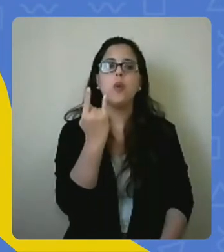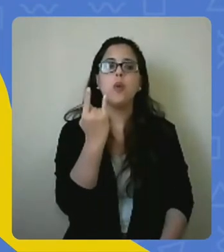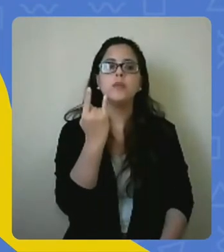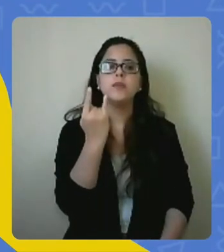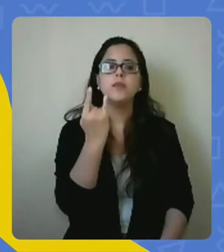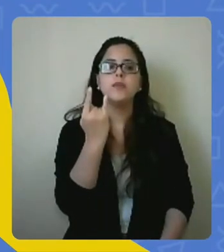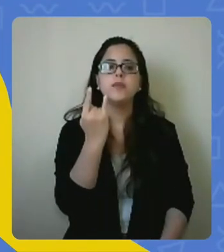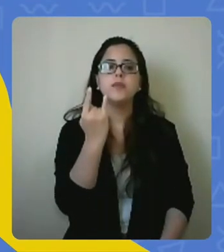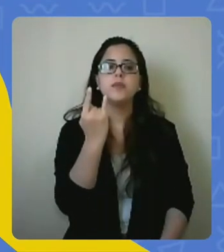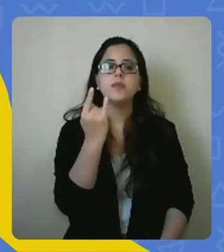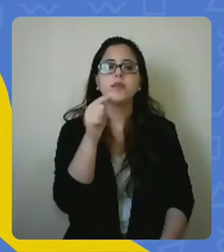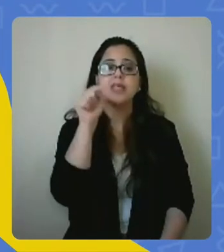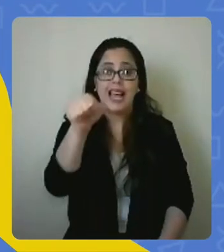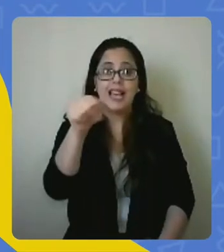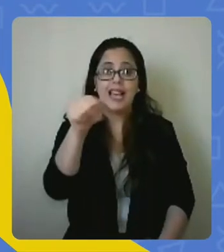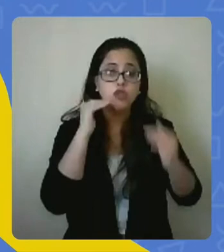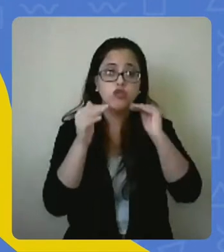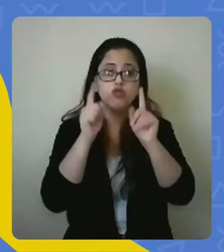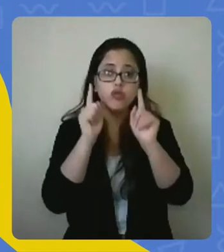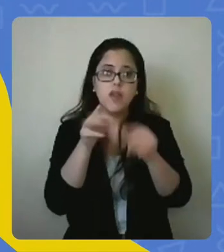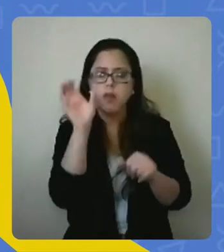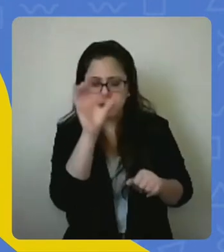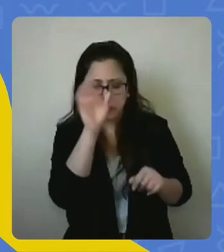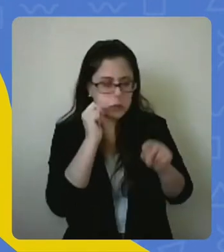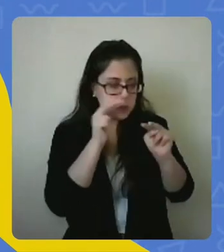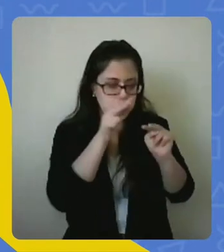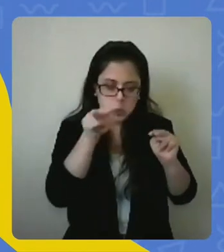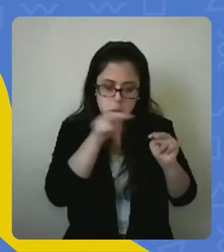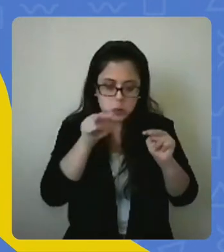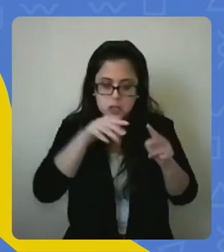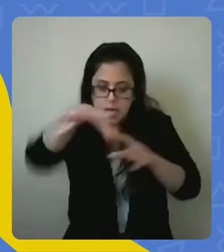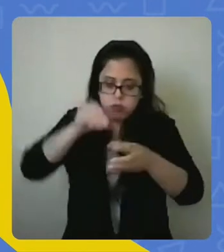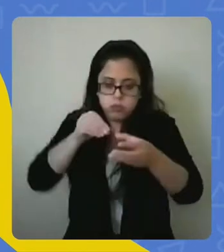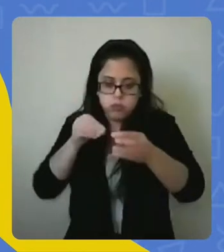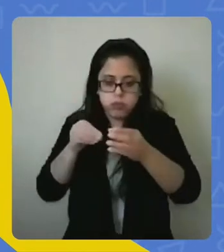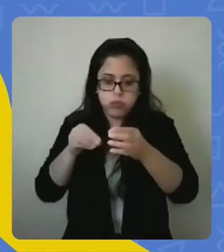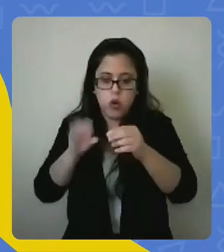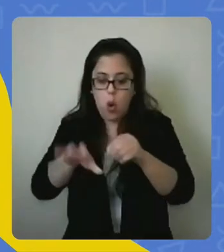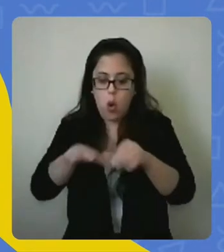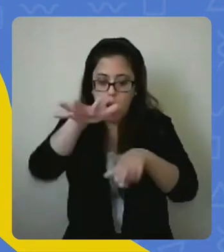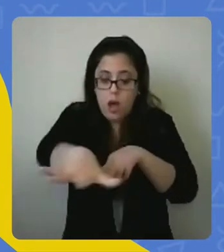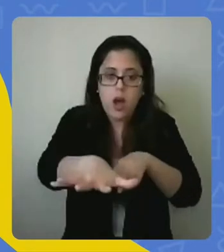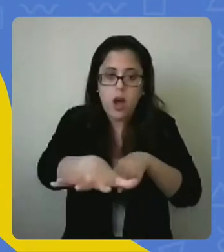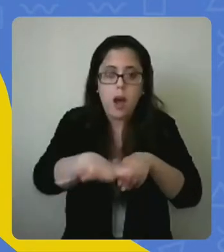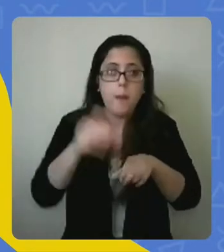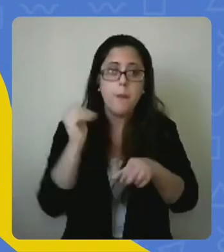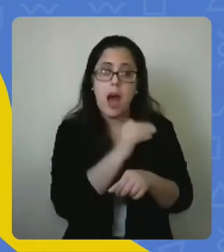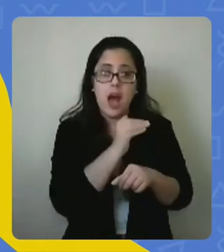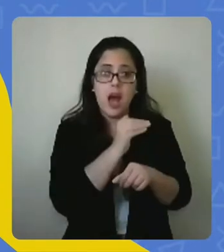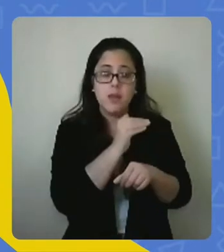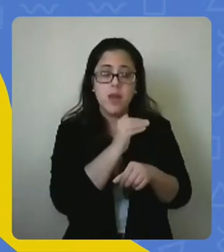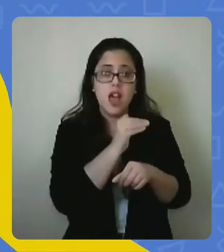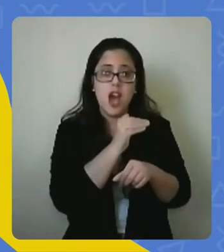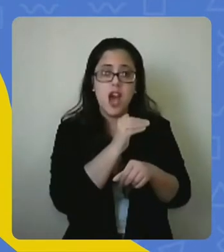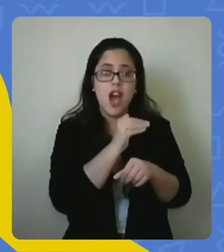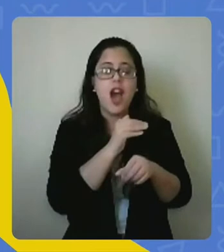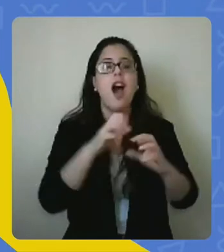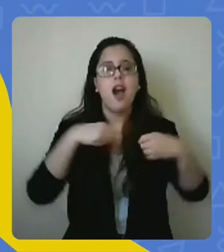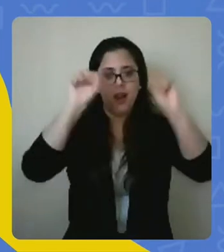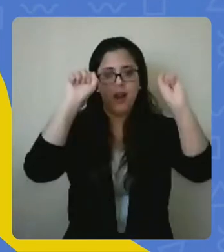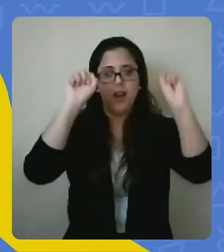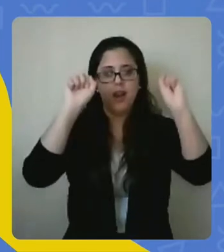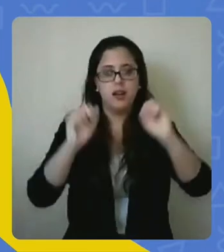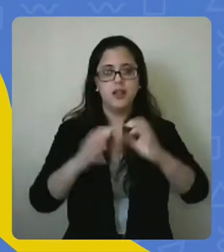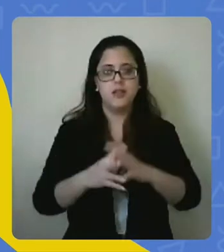Ya, entonces ahí los niños tienen que buscar, y el que agarre más rápido o ponga la mano encima más rápido, gana. ¿Ya? Y se